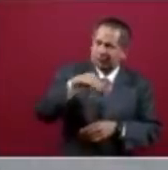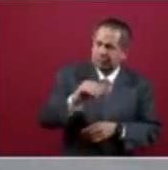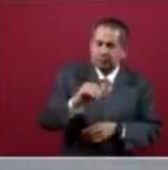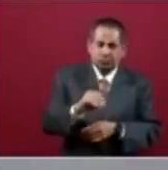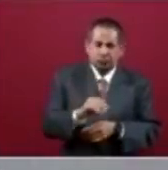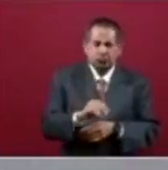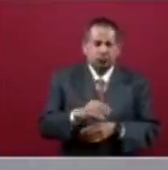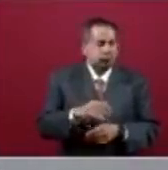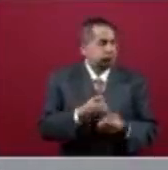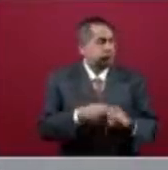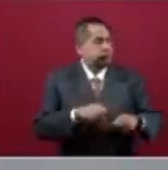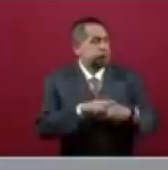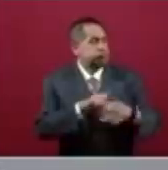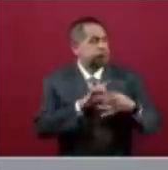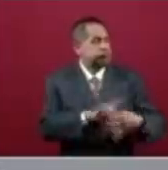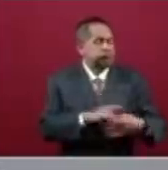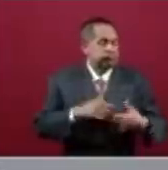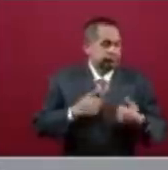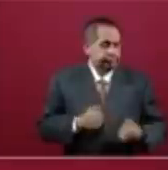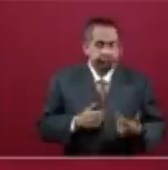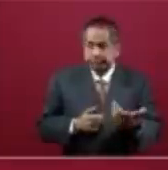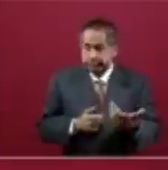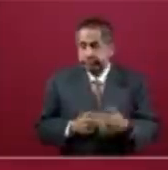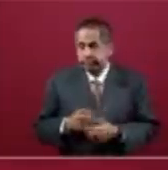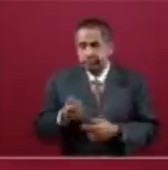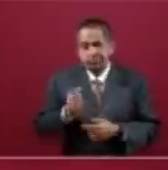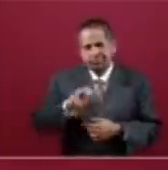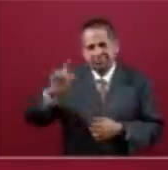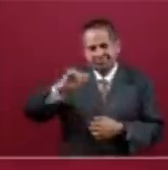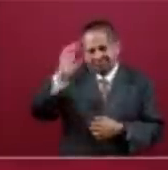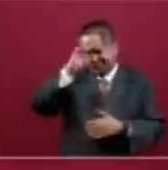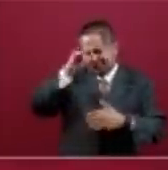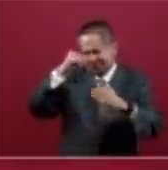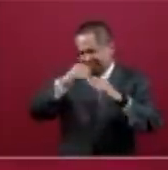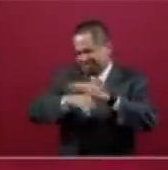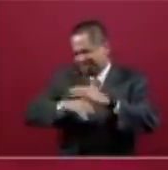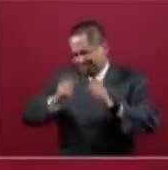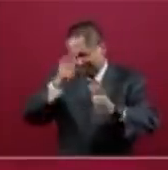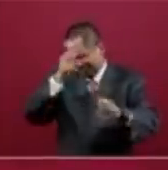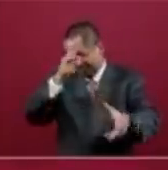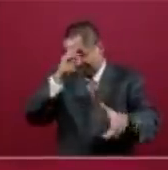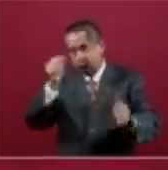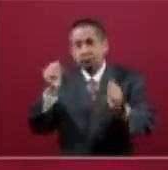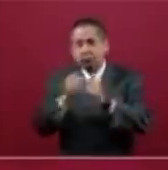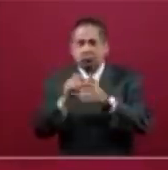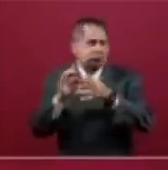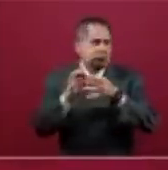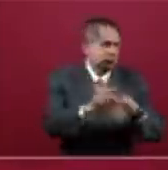Hay científicos extraordinarios con dimensión social,